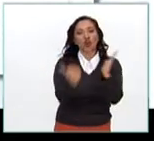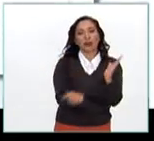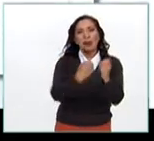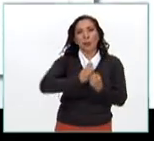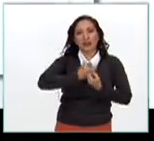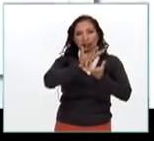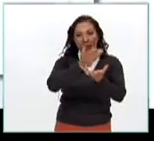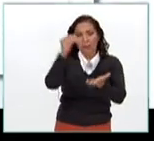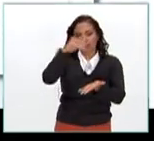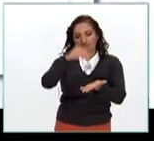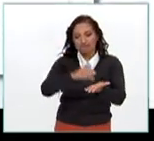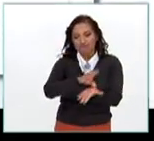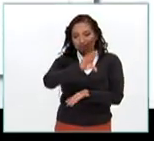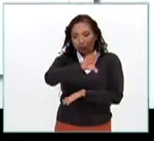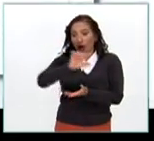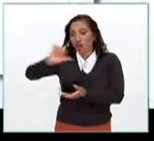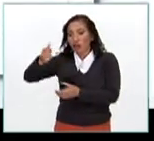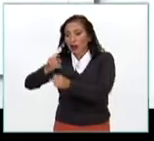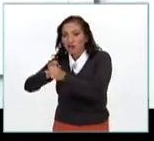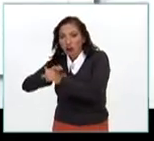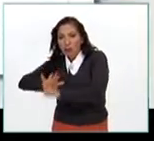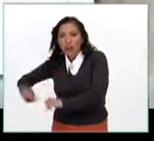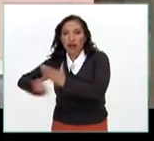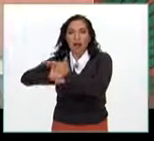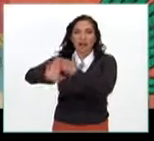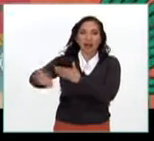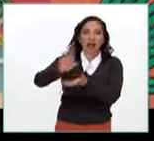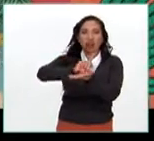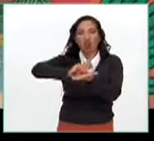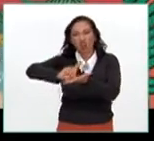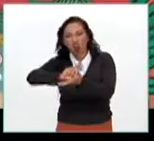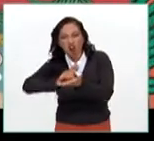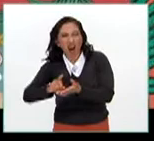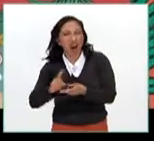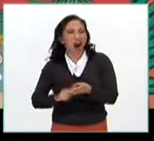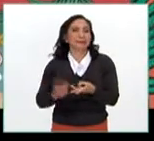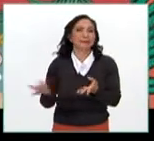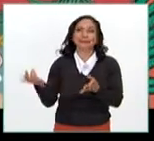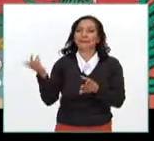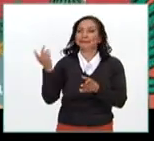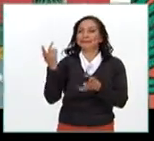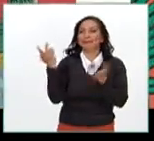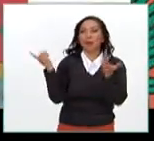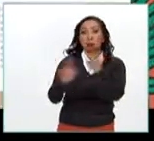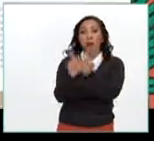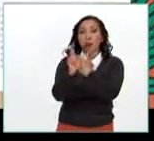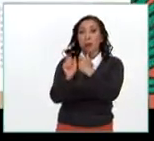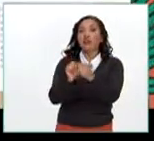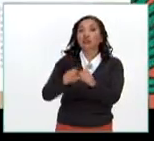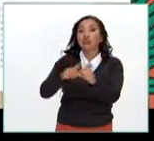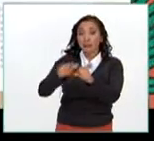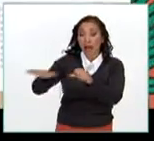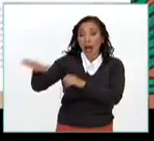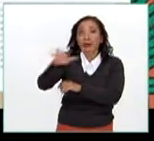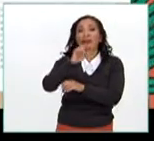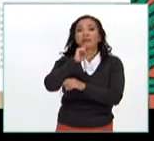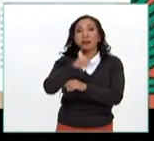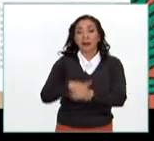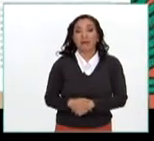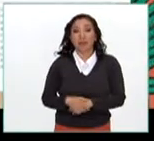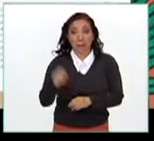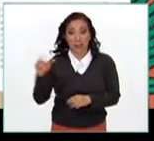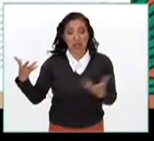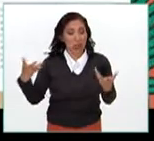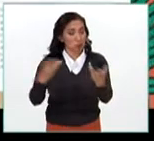poesía, y la parte informativa, prevención de adicciones, O sea, los problemas sociales también pues